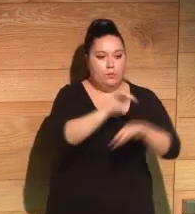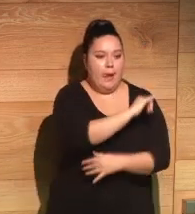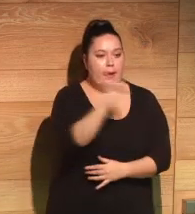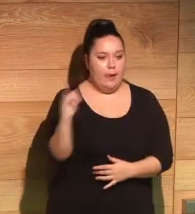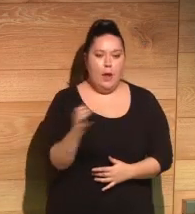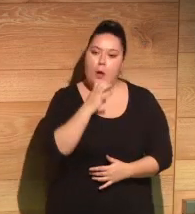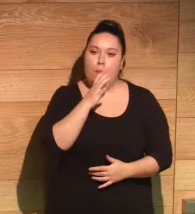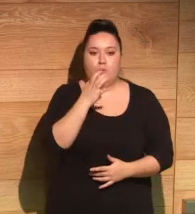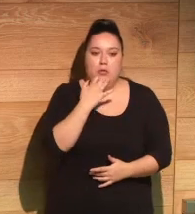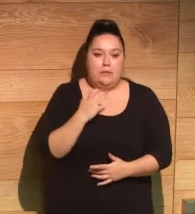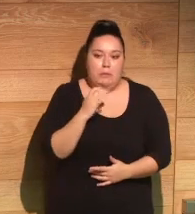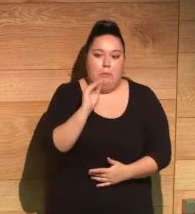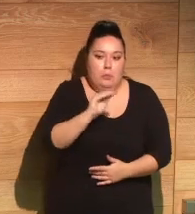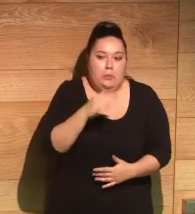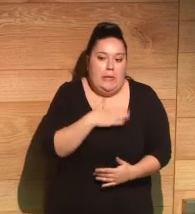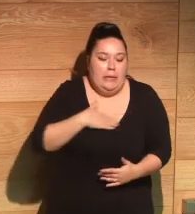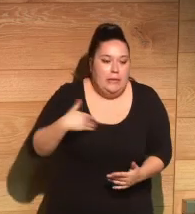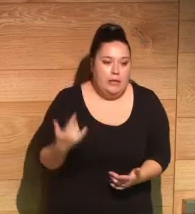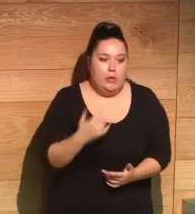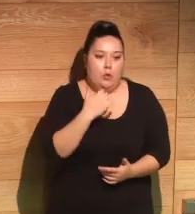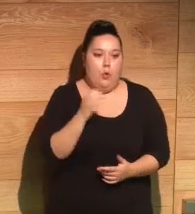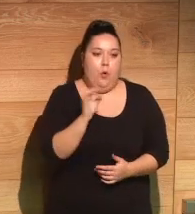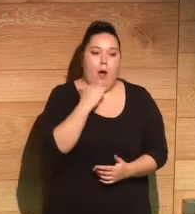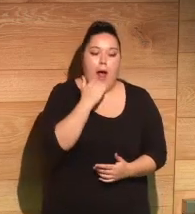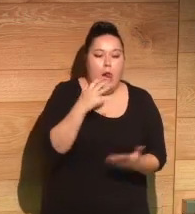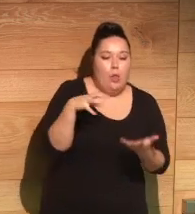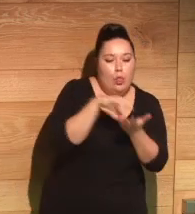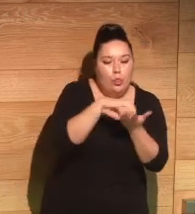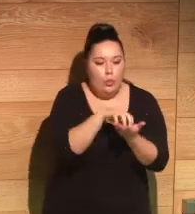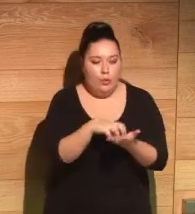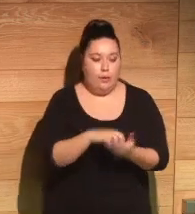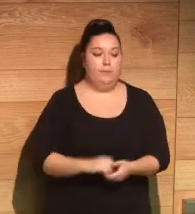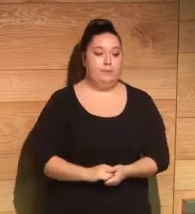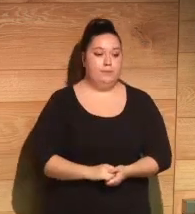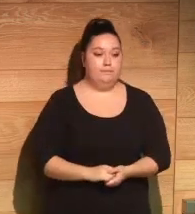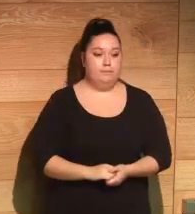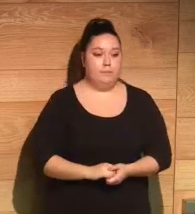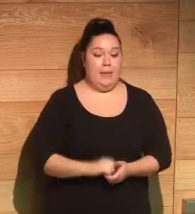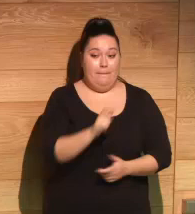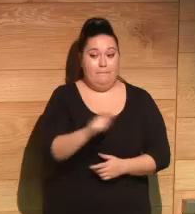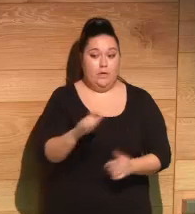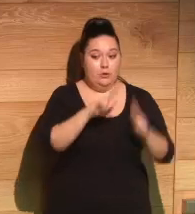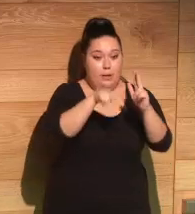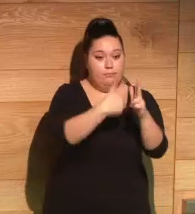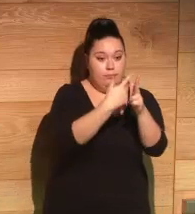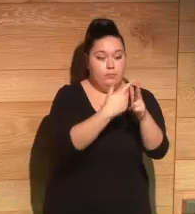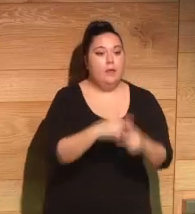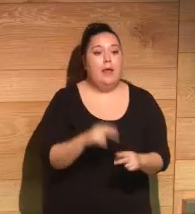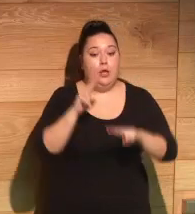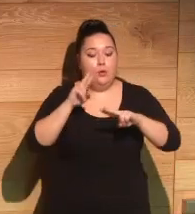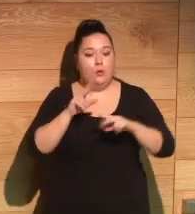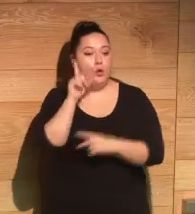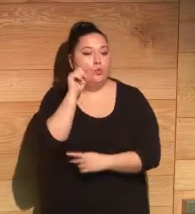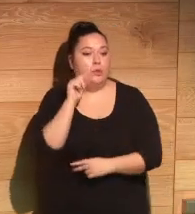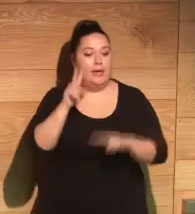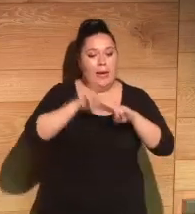el tintero o estimaréis necesario aclarar. Los que estáis a través del streaming, vía Twitter, con ese hashtag